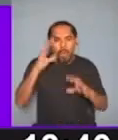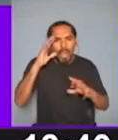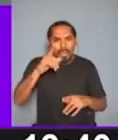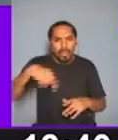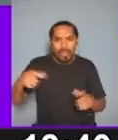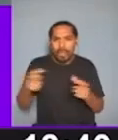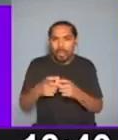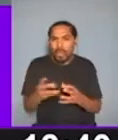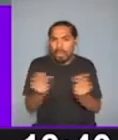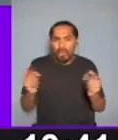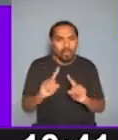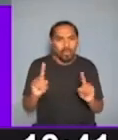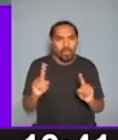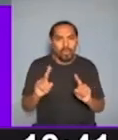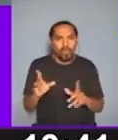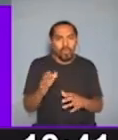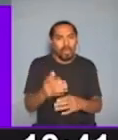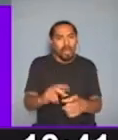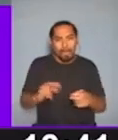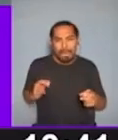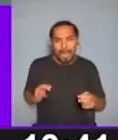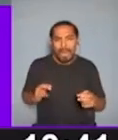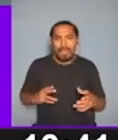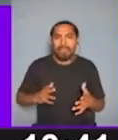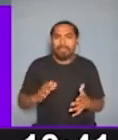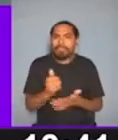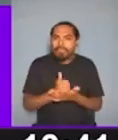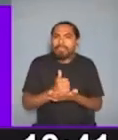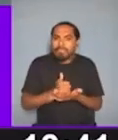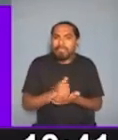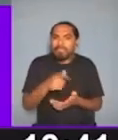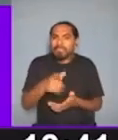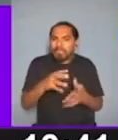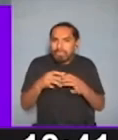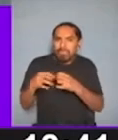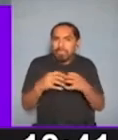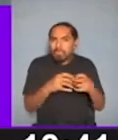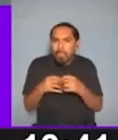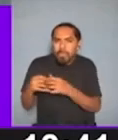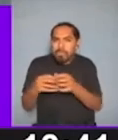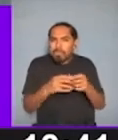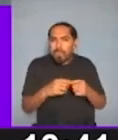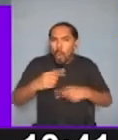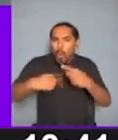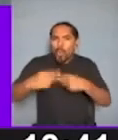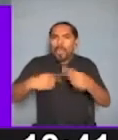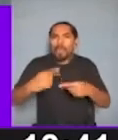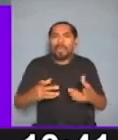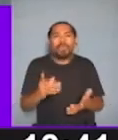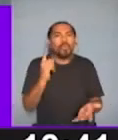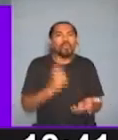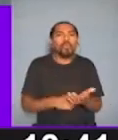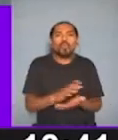por eso nosotros salimos, pero vimos que se estaba dialogando para ver si se podía tener, aunque sea algún